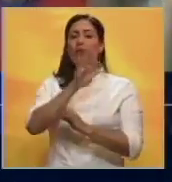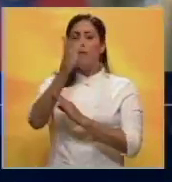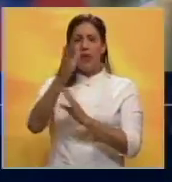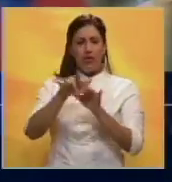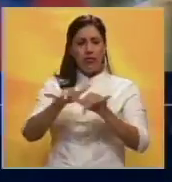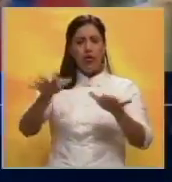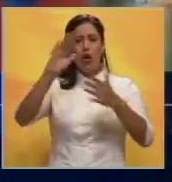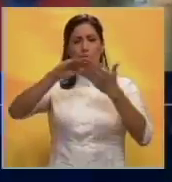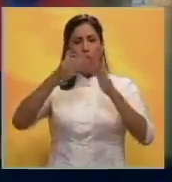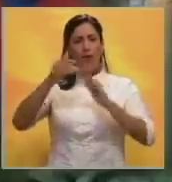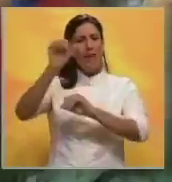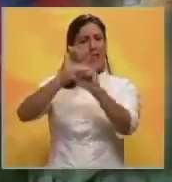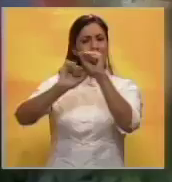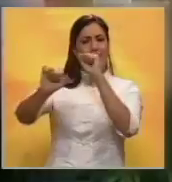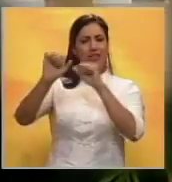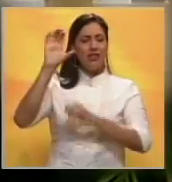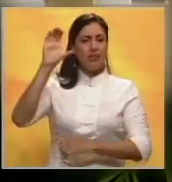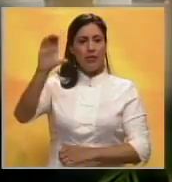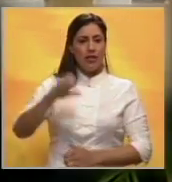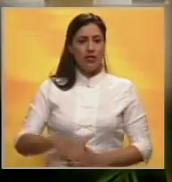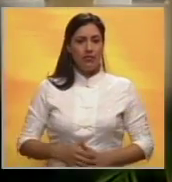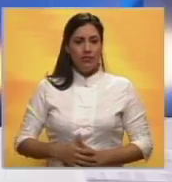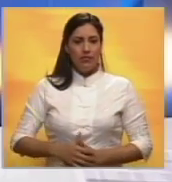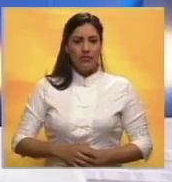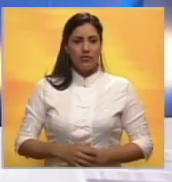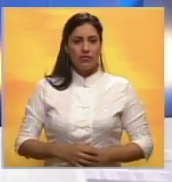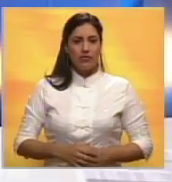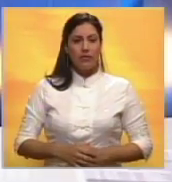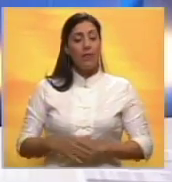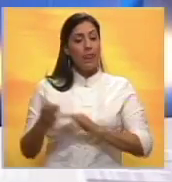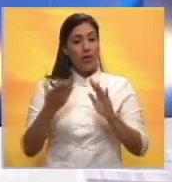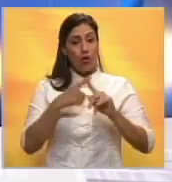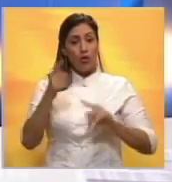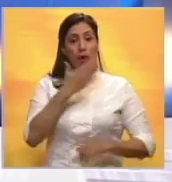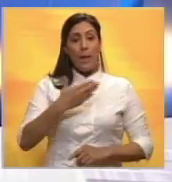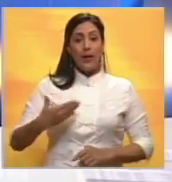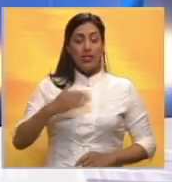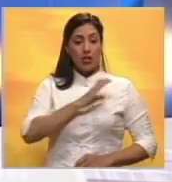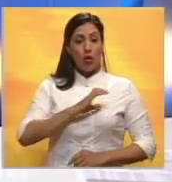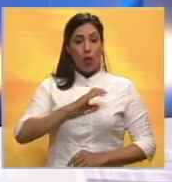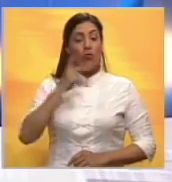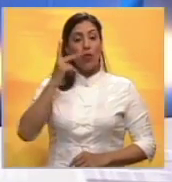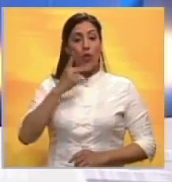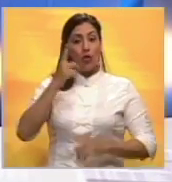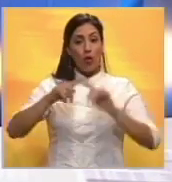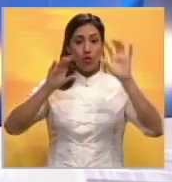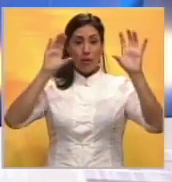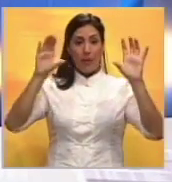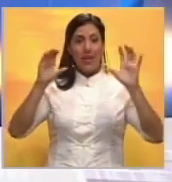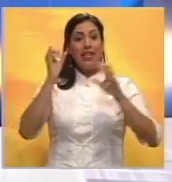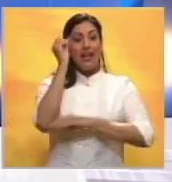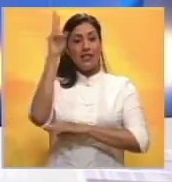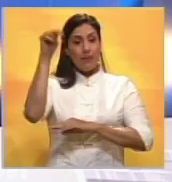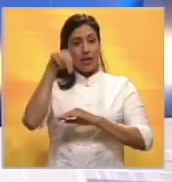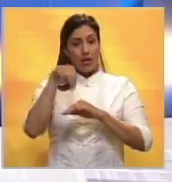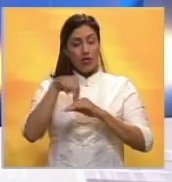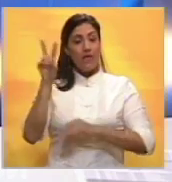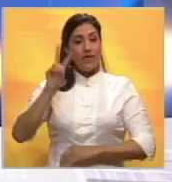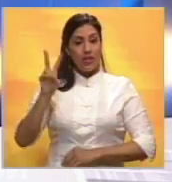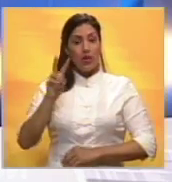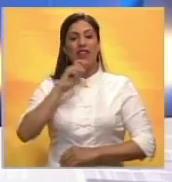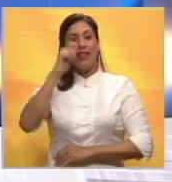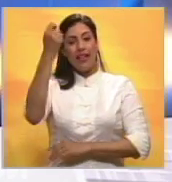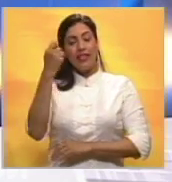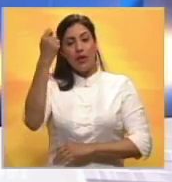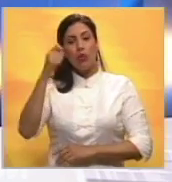las comunidades para defender la patria el presidente de la comisión de política exterior de la asamblea nacional de Venezuela